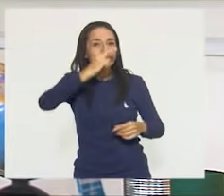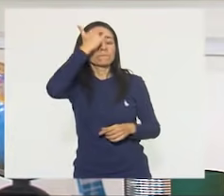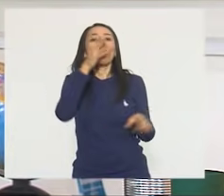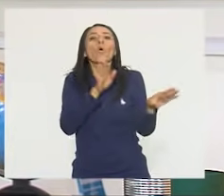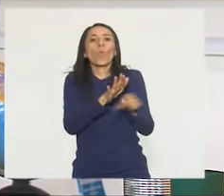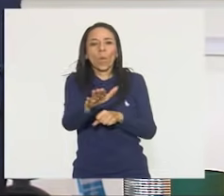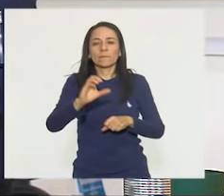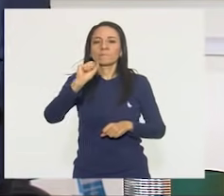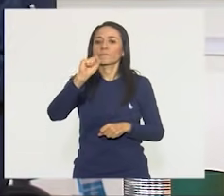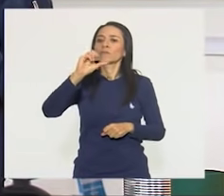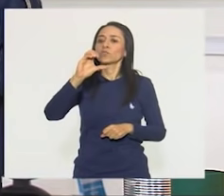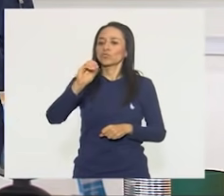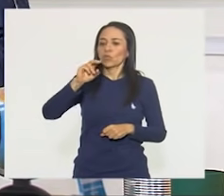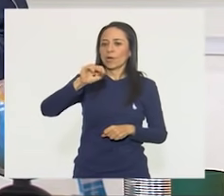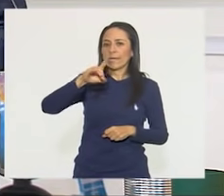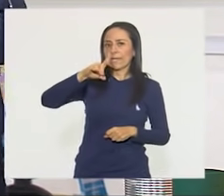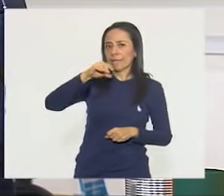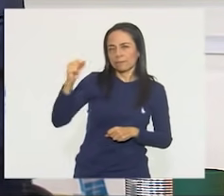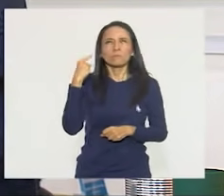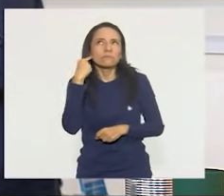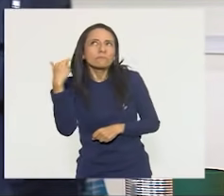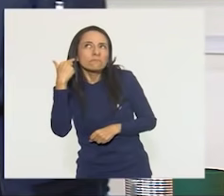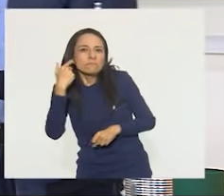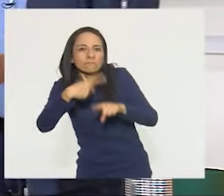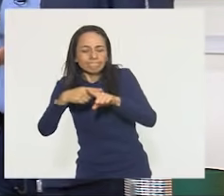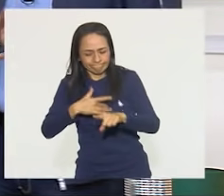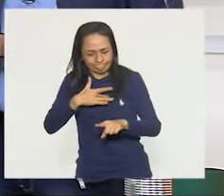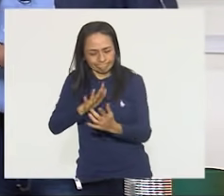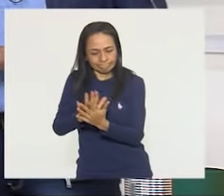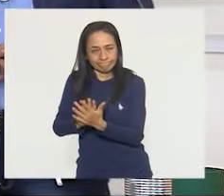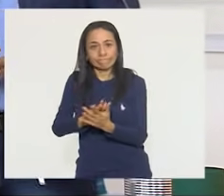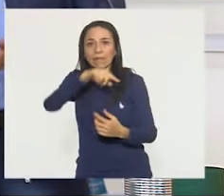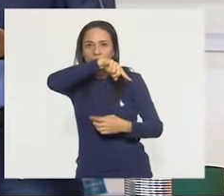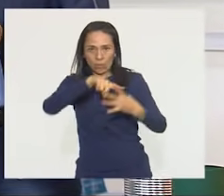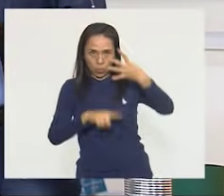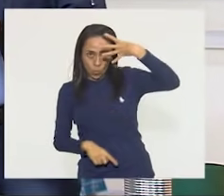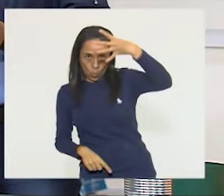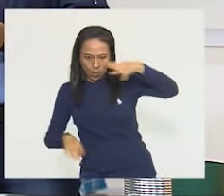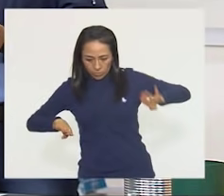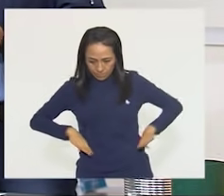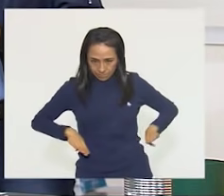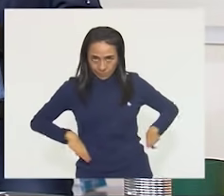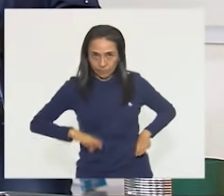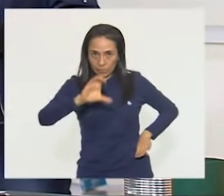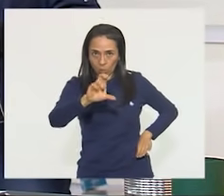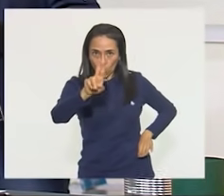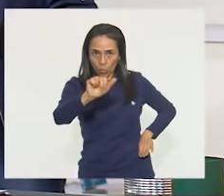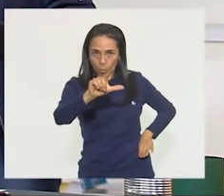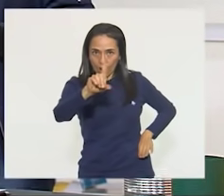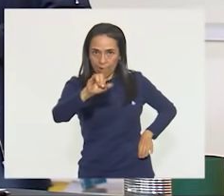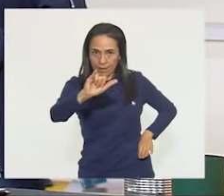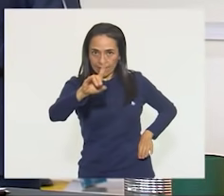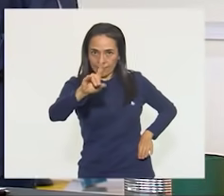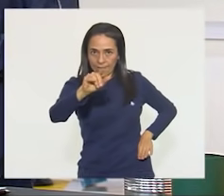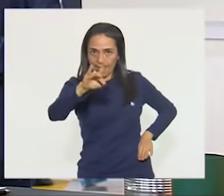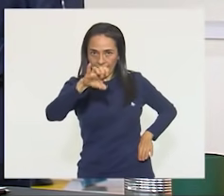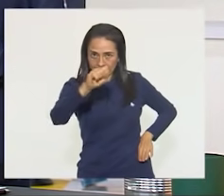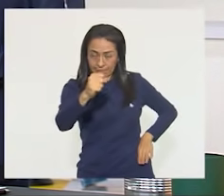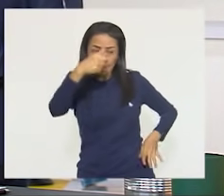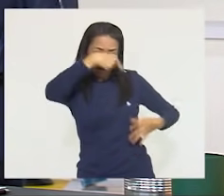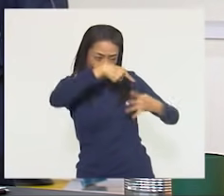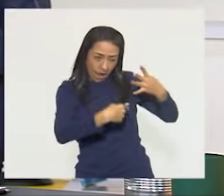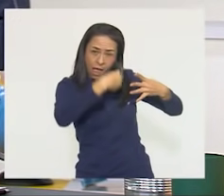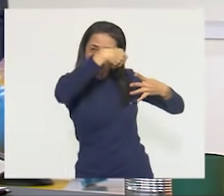y que estos sonidos tienen cualidades, las cuales son 4. Sí. Que también cada una de estas cualidades tiene